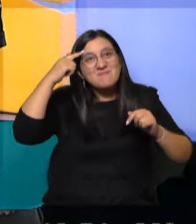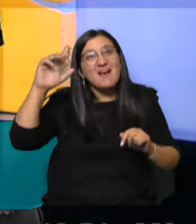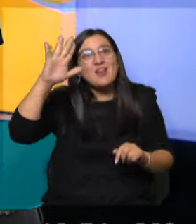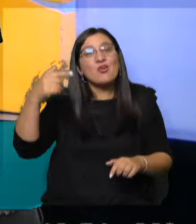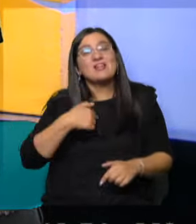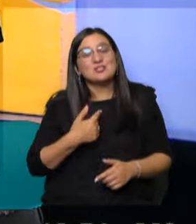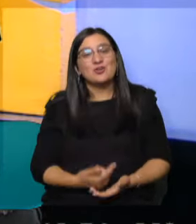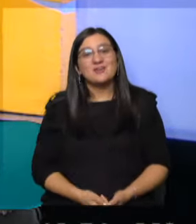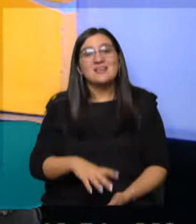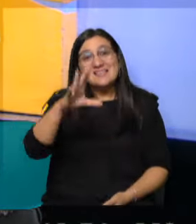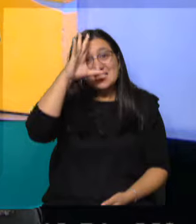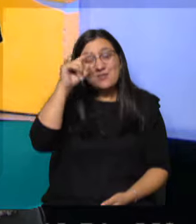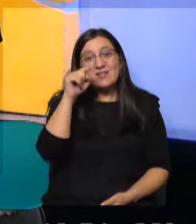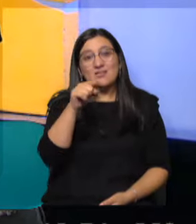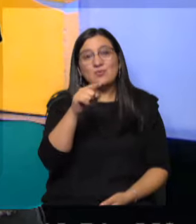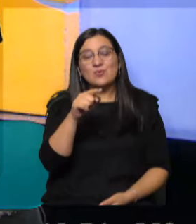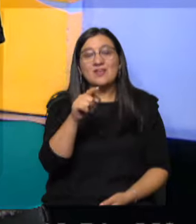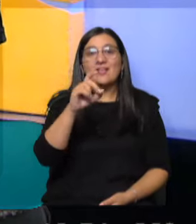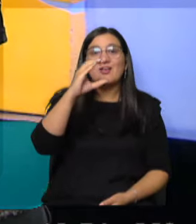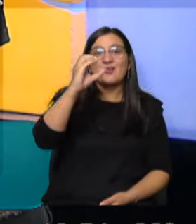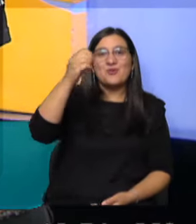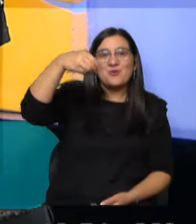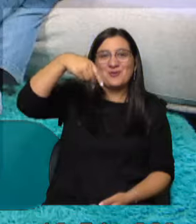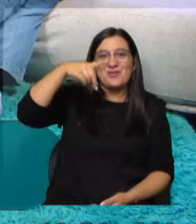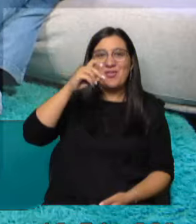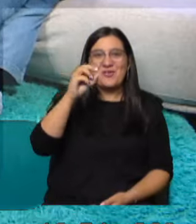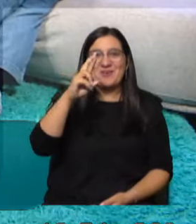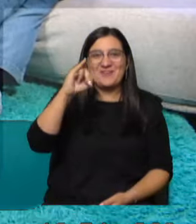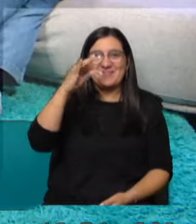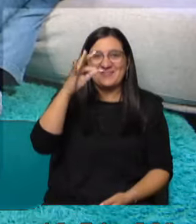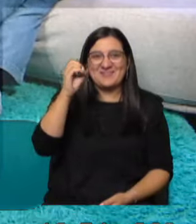¿Se acuerdan de esa noche? Dicen que tu personaje era Condorito.